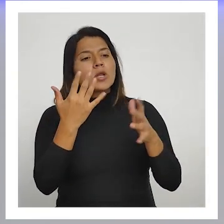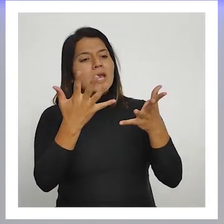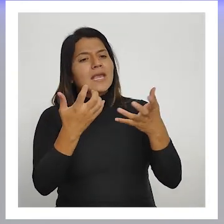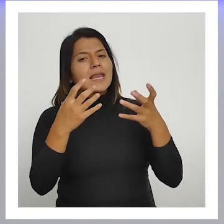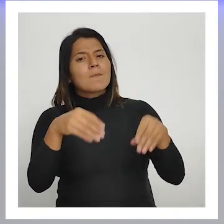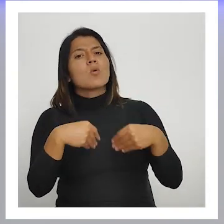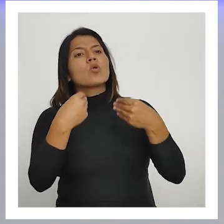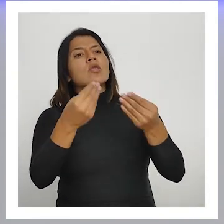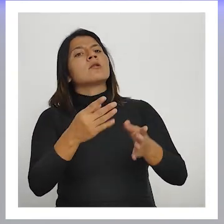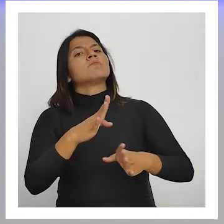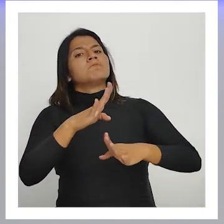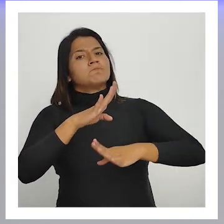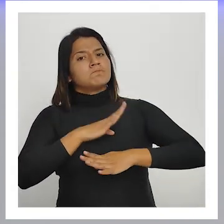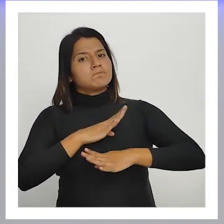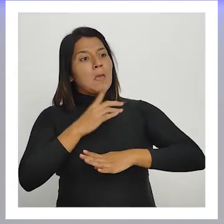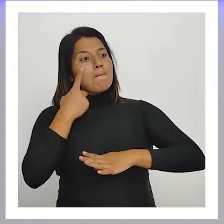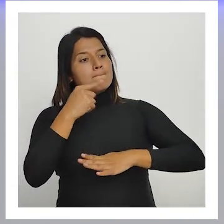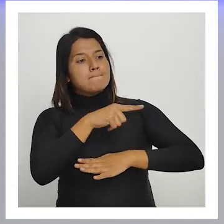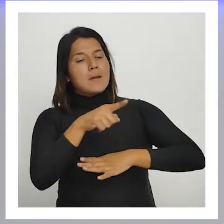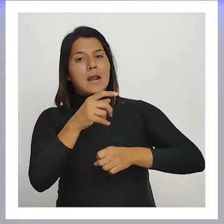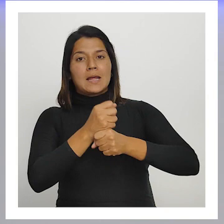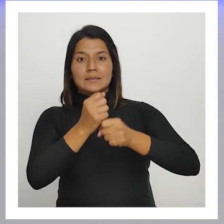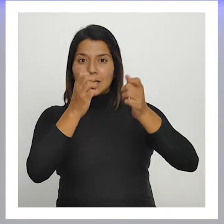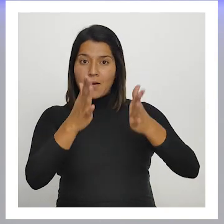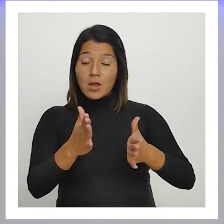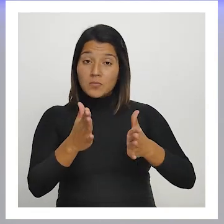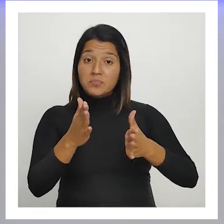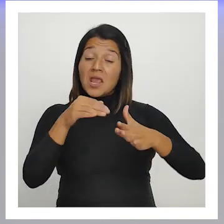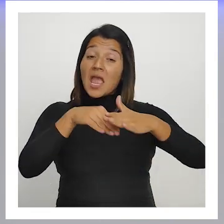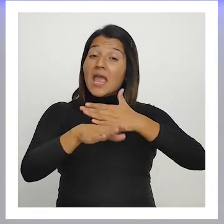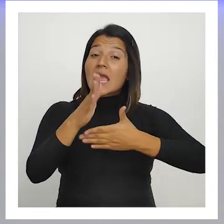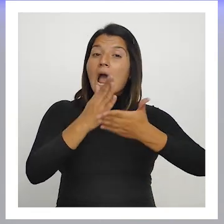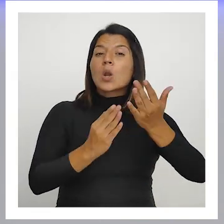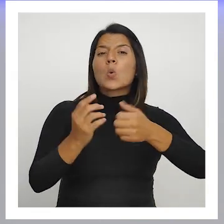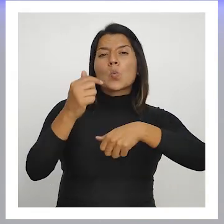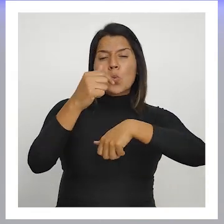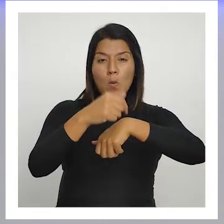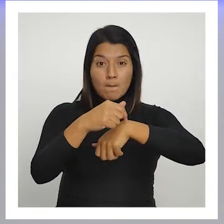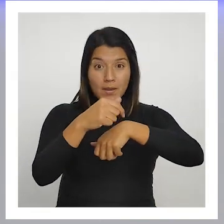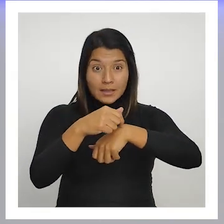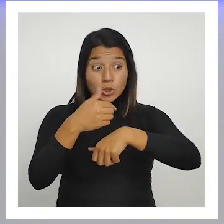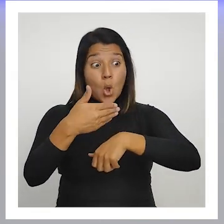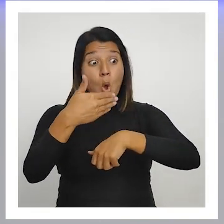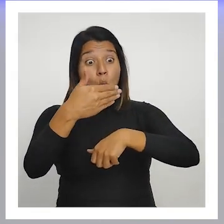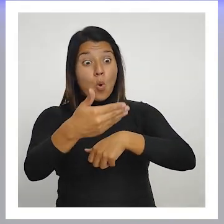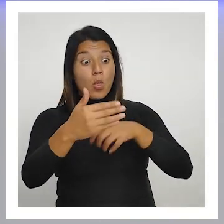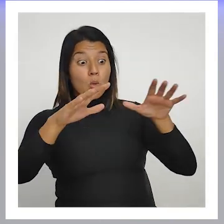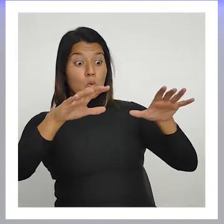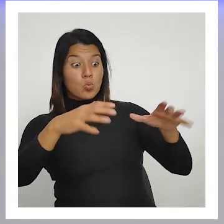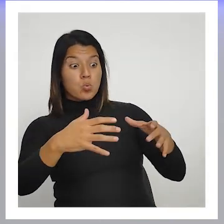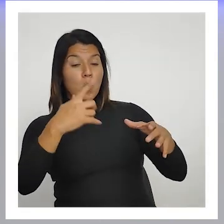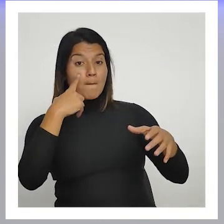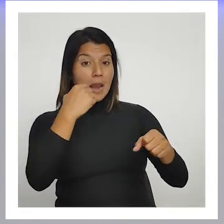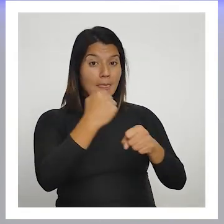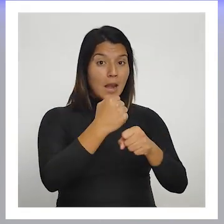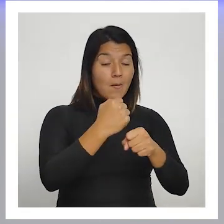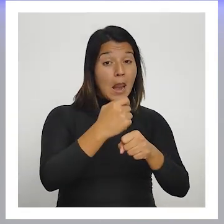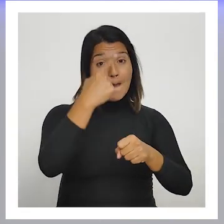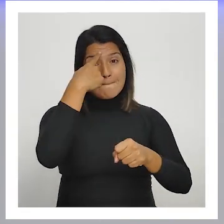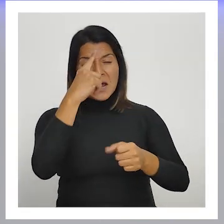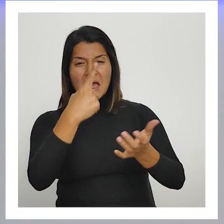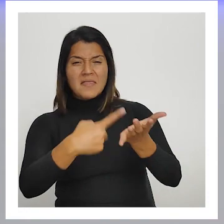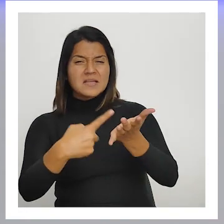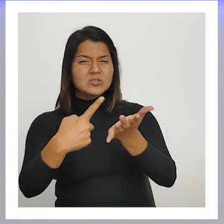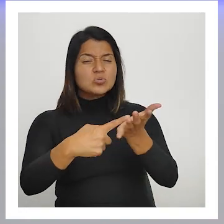de bienestar para la población. En algunos momentos, en las mesas de trabajo y en las mesas de negociación, tal vez nos